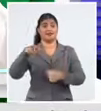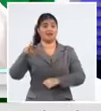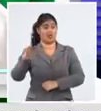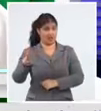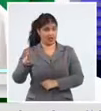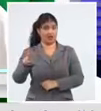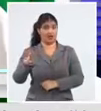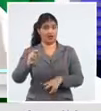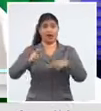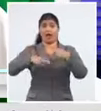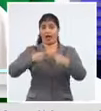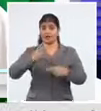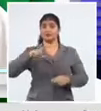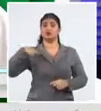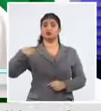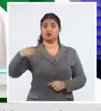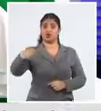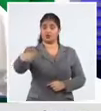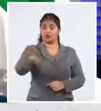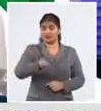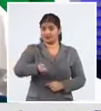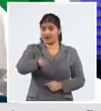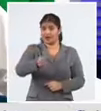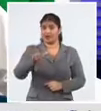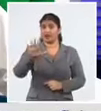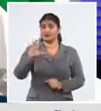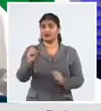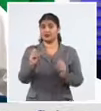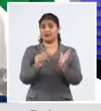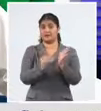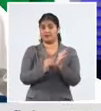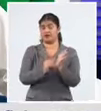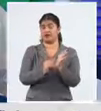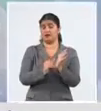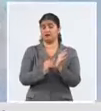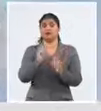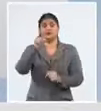la complejidad epidemiológica que enfrentamos. Y se diagnosticaron